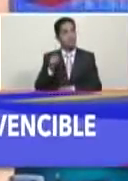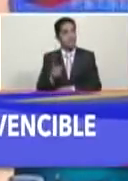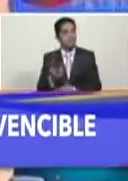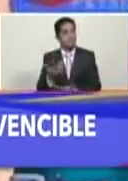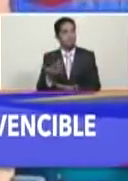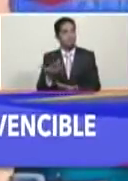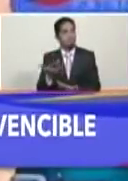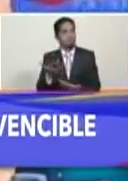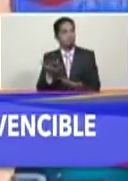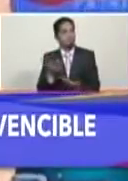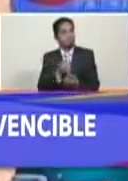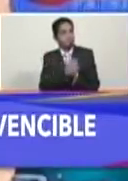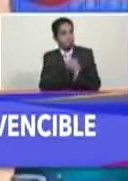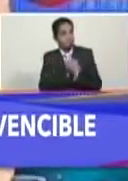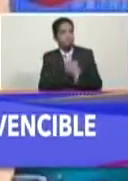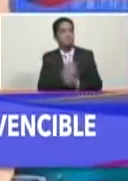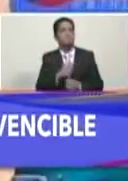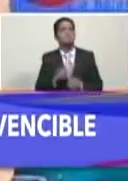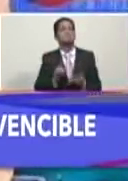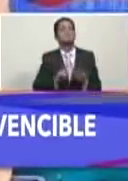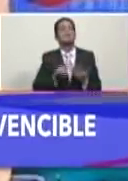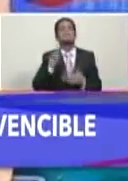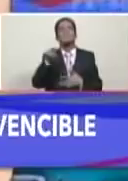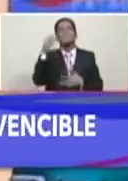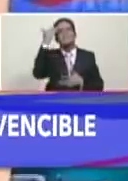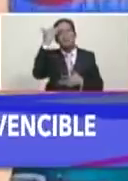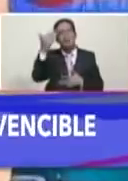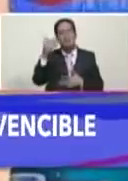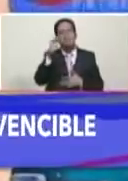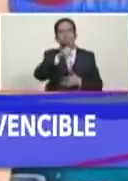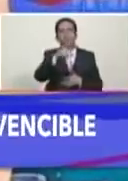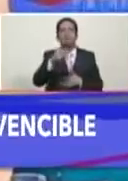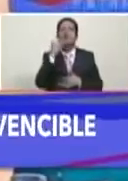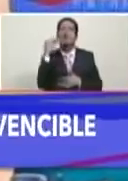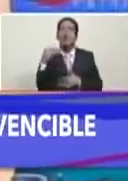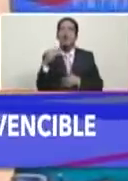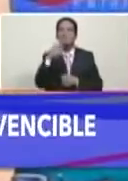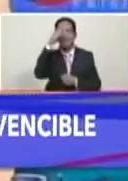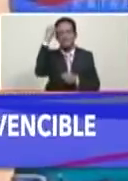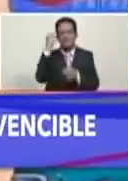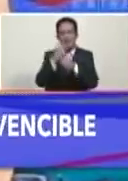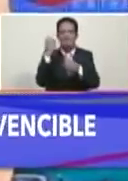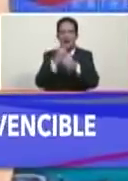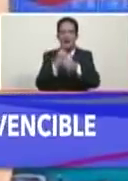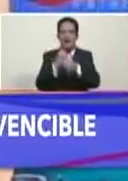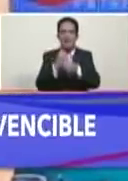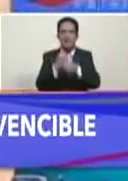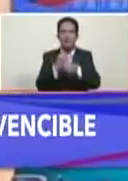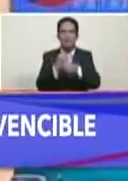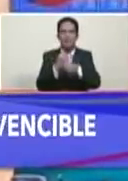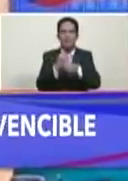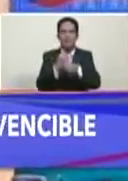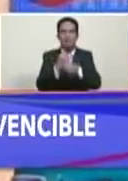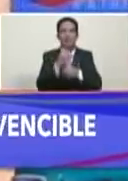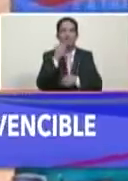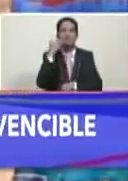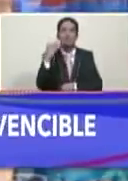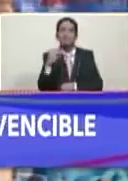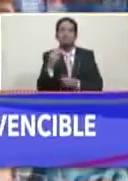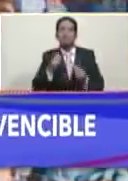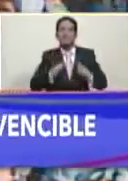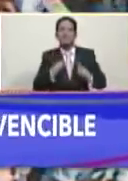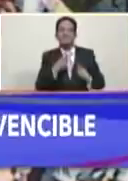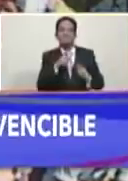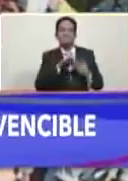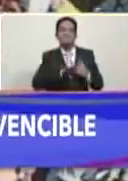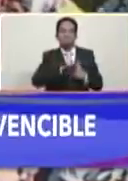esto. Quiero llevar un saludo también a la juventud trabajadora, a la juventud obrera, a la juventud de los barrios del